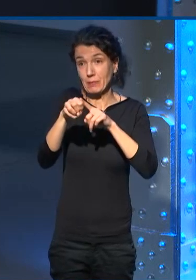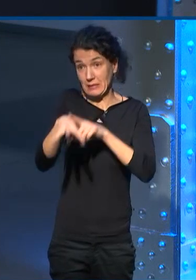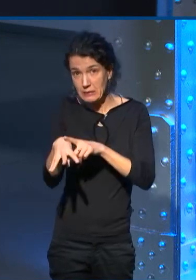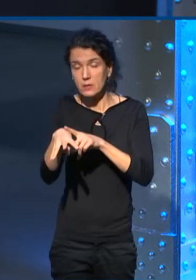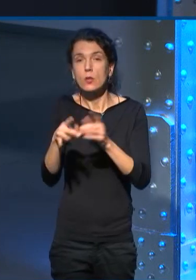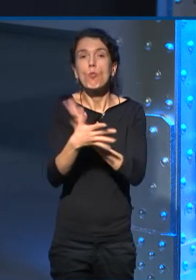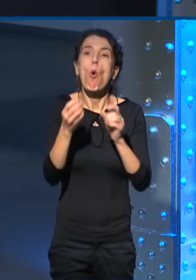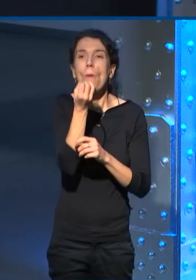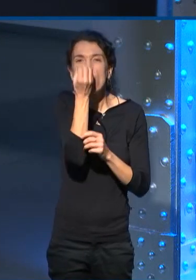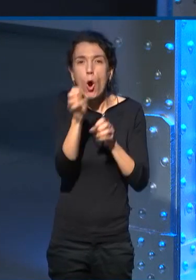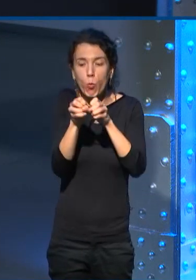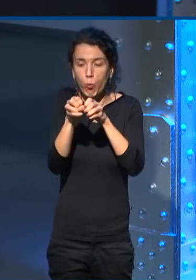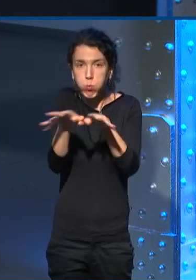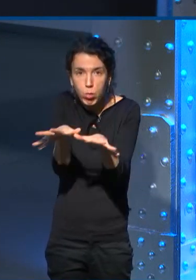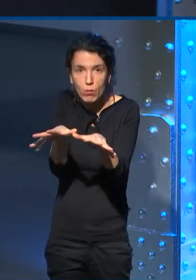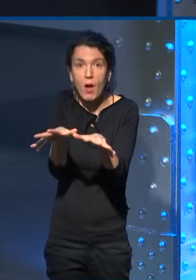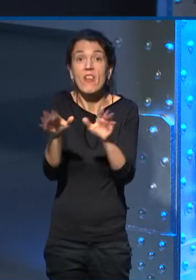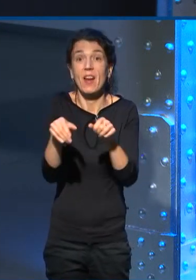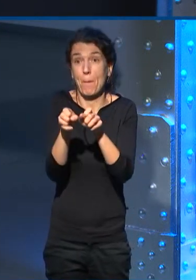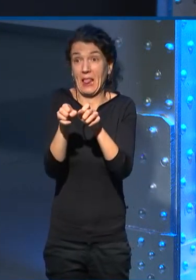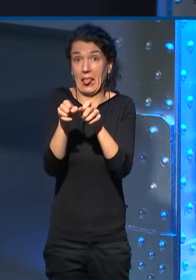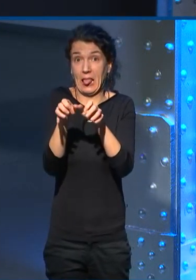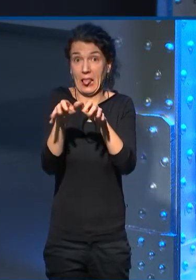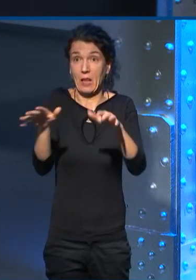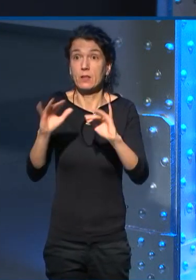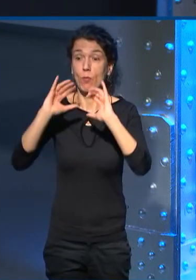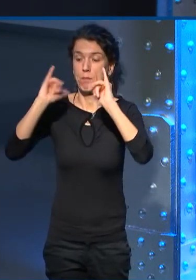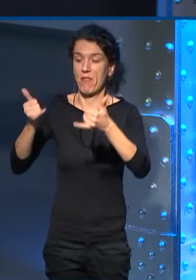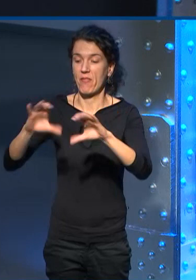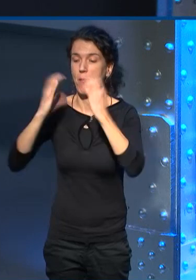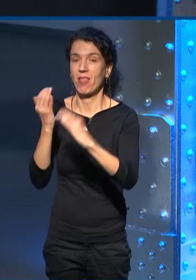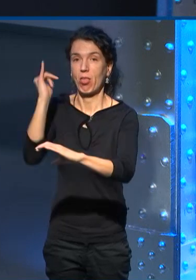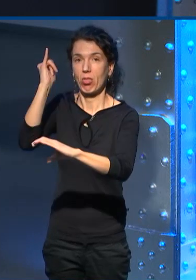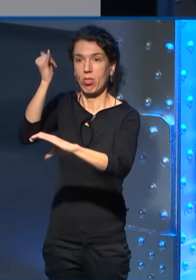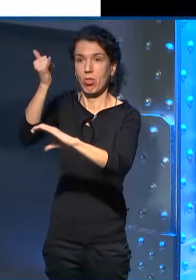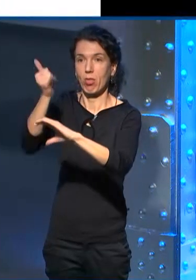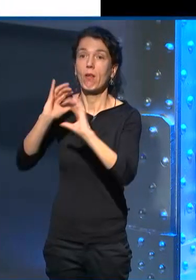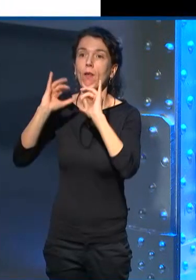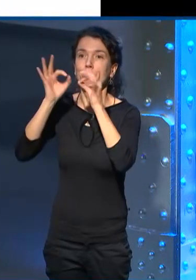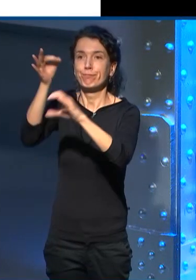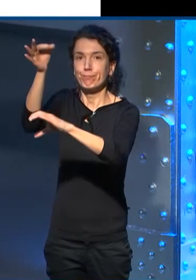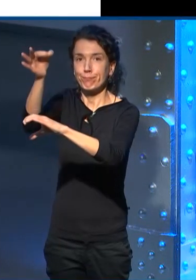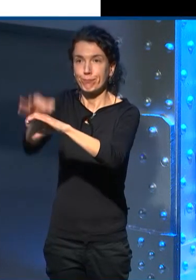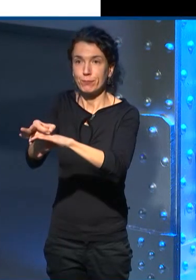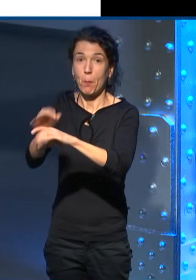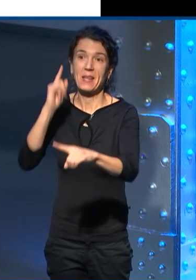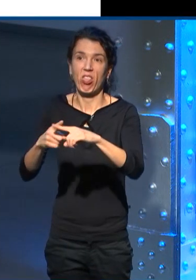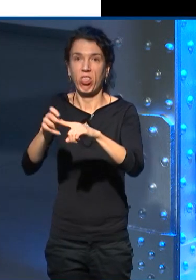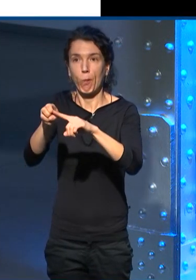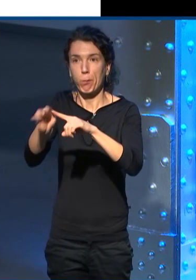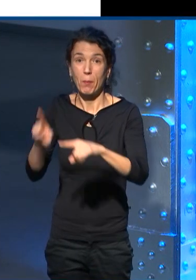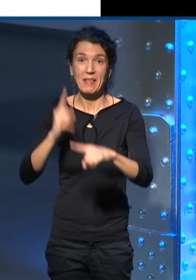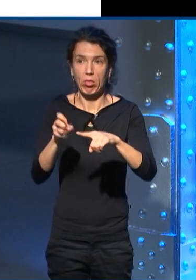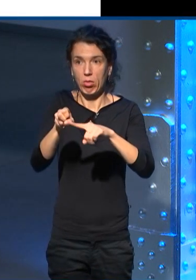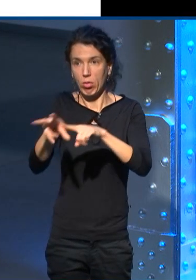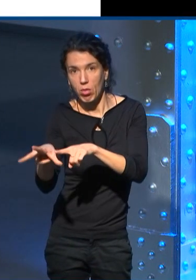era como una especie de flor que se abría, y esos pétalos se tenían que desplegar al llegar al suelo. 2 se desplegaron, otros 2 no. Nos quedamos con la mitad de potencia. Pues probablemente,